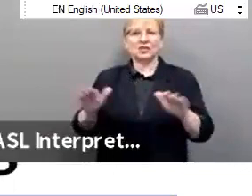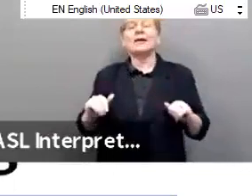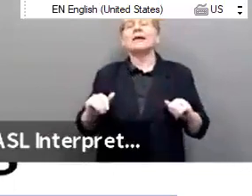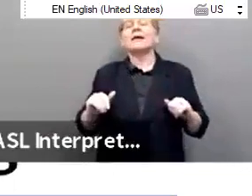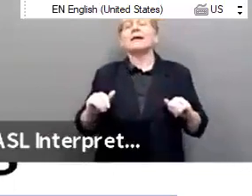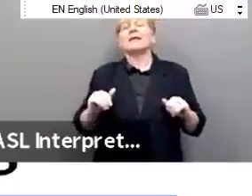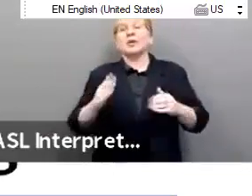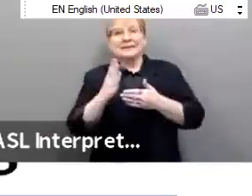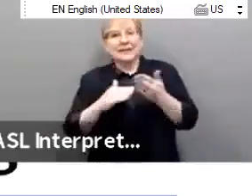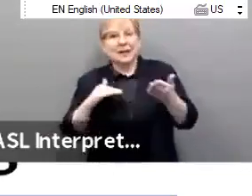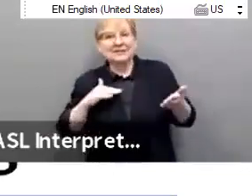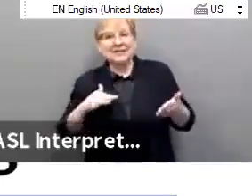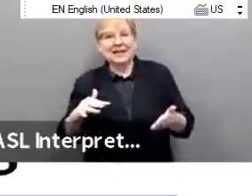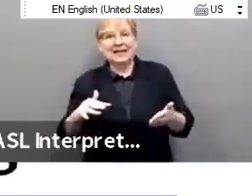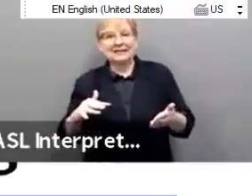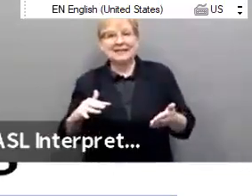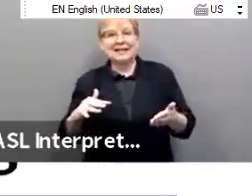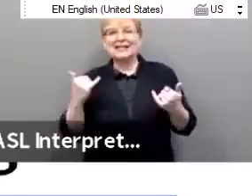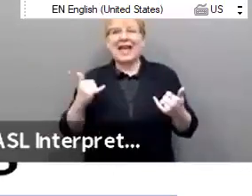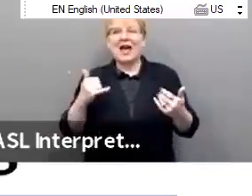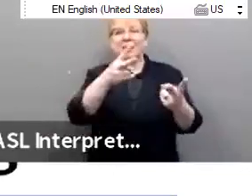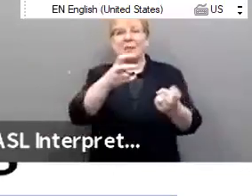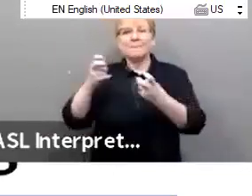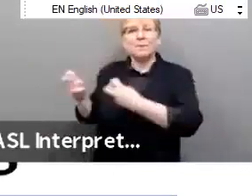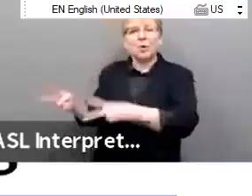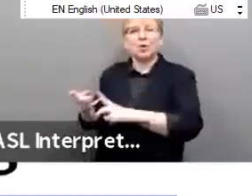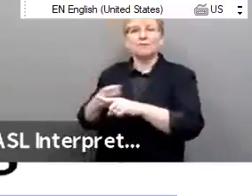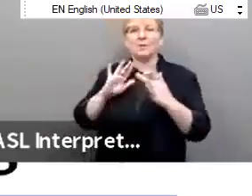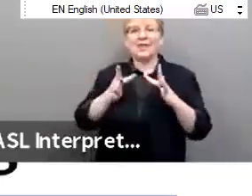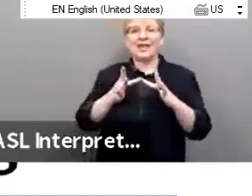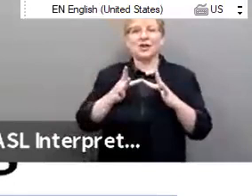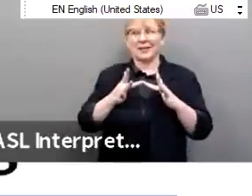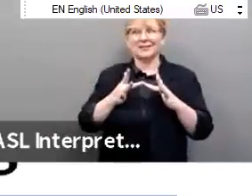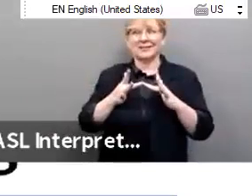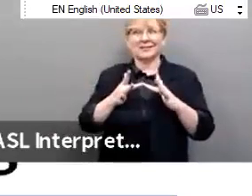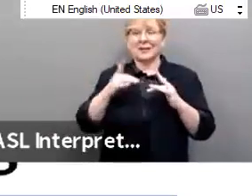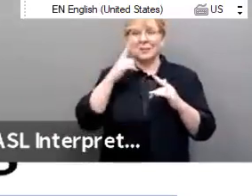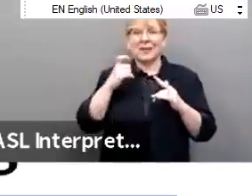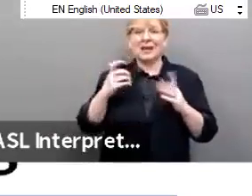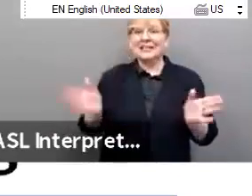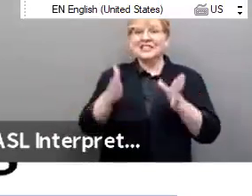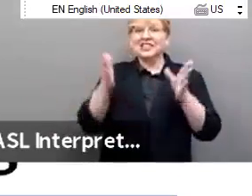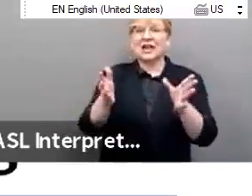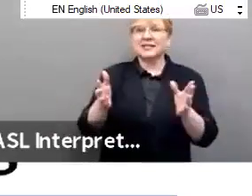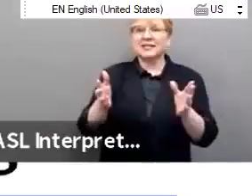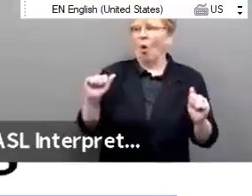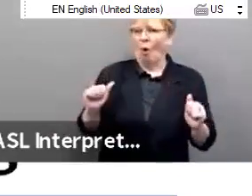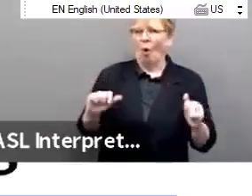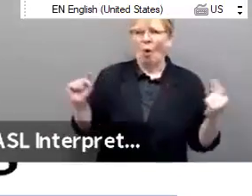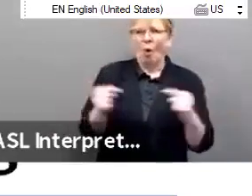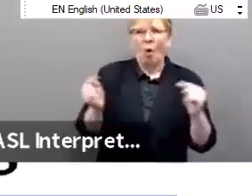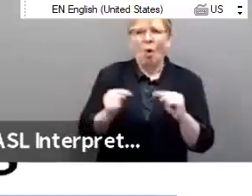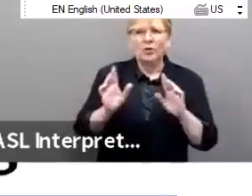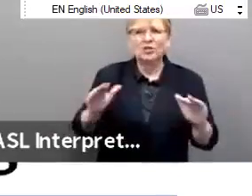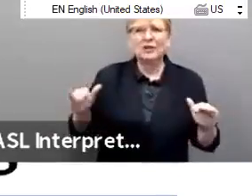todo Estados Unidos. La siguiente diapositiva, esta diapositiva de mitos y hechos respecto